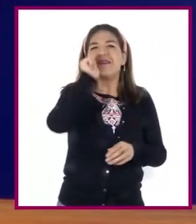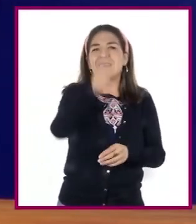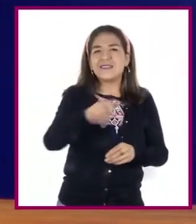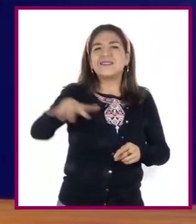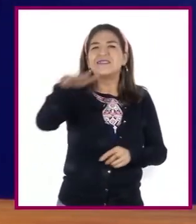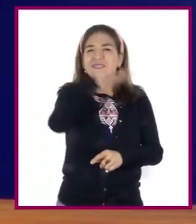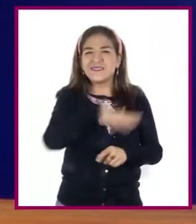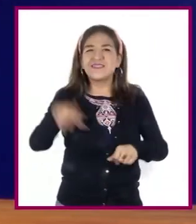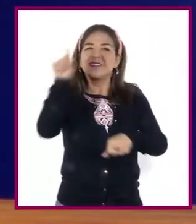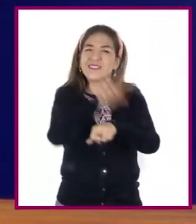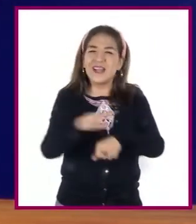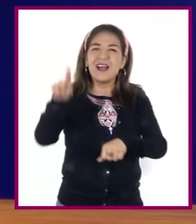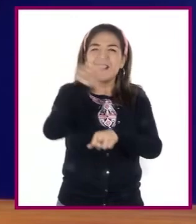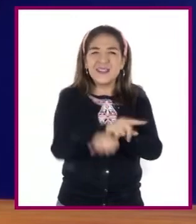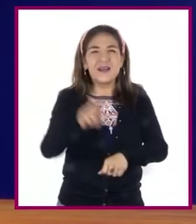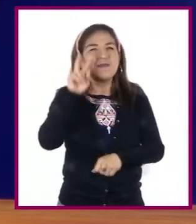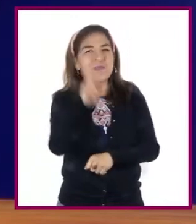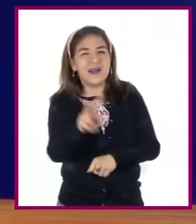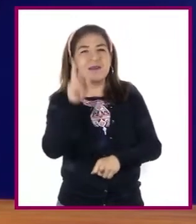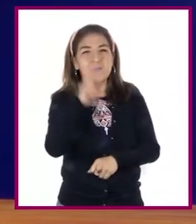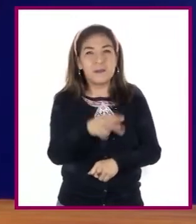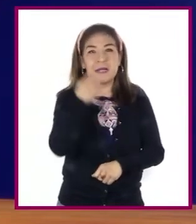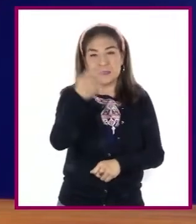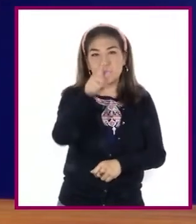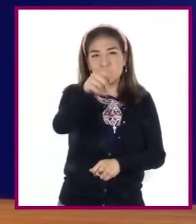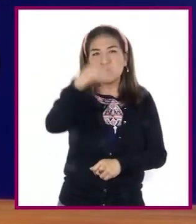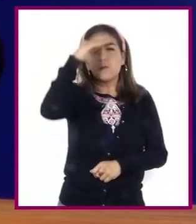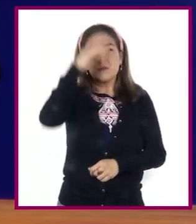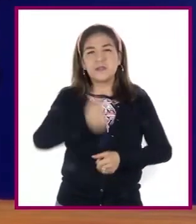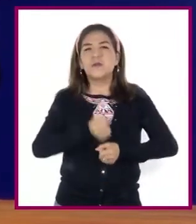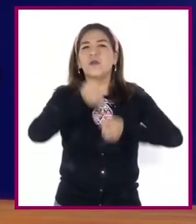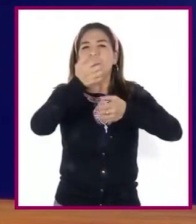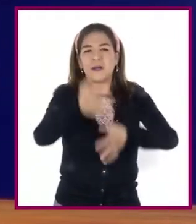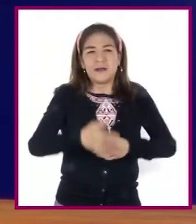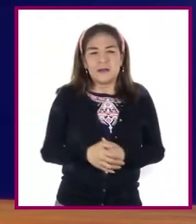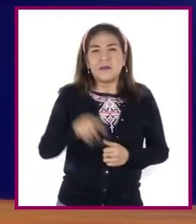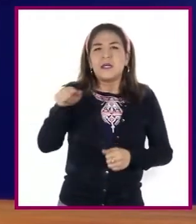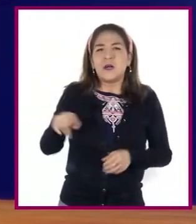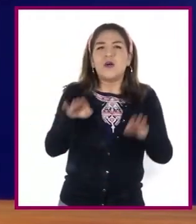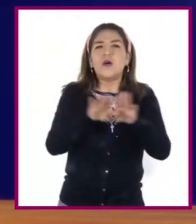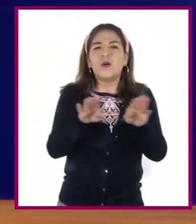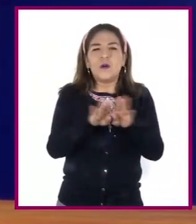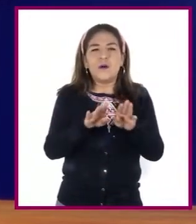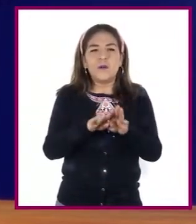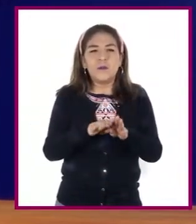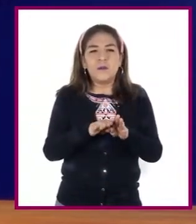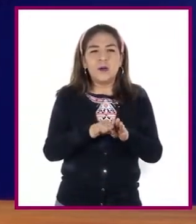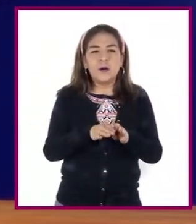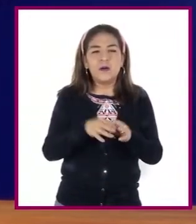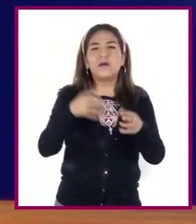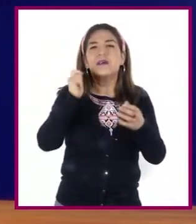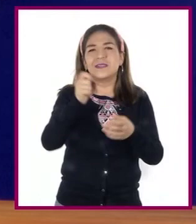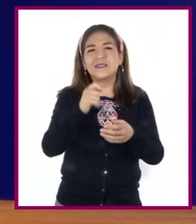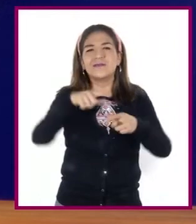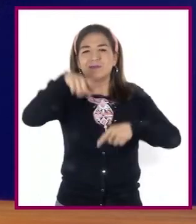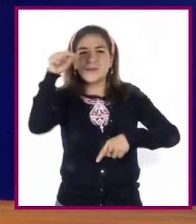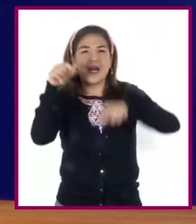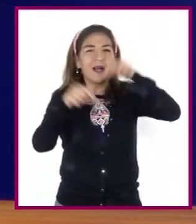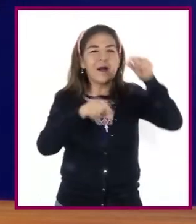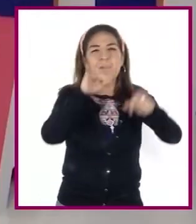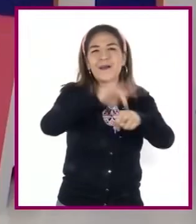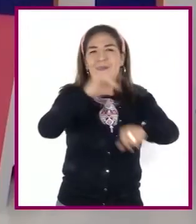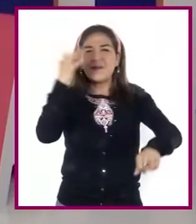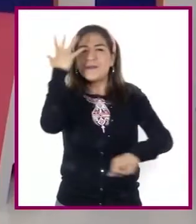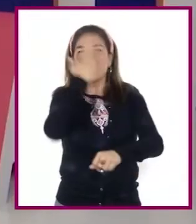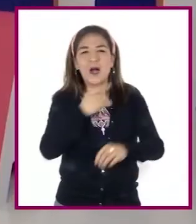todos los días. Piensen en este poema, en estas hojas que brillan como si alguien las hubiera besado una